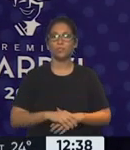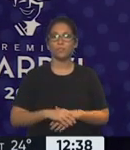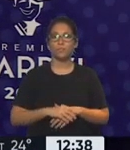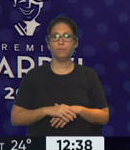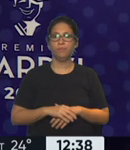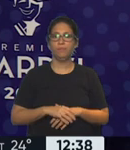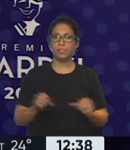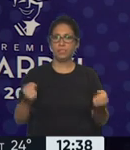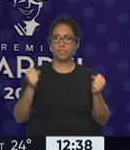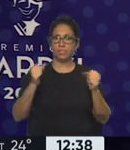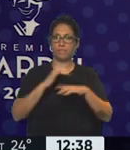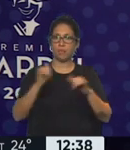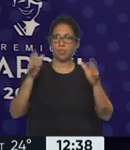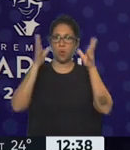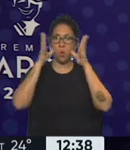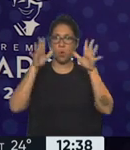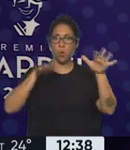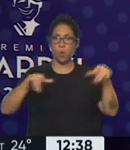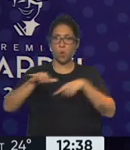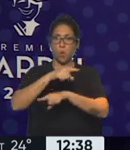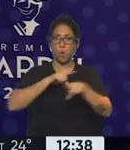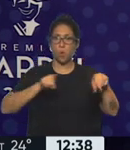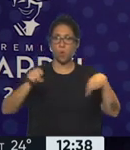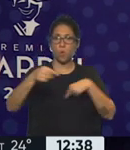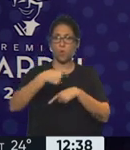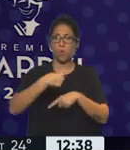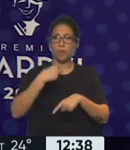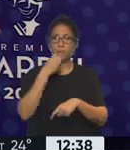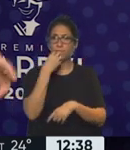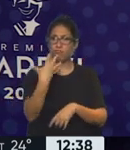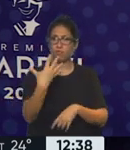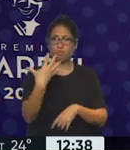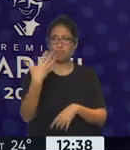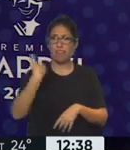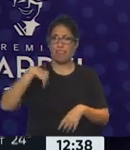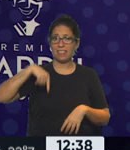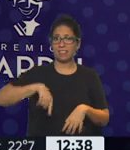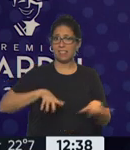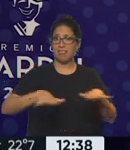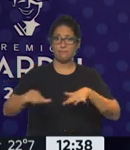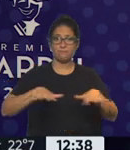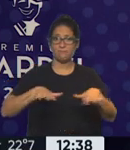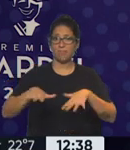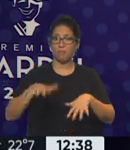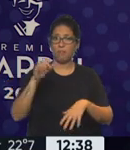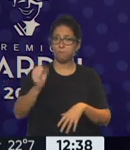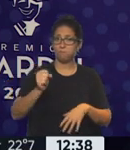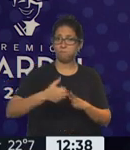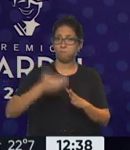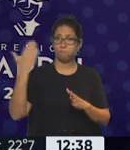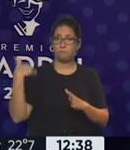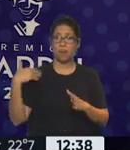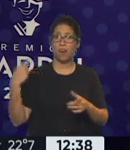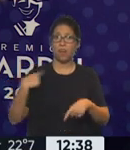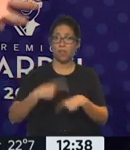de adrenalina, de mucha información, de mucha data, justamente de muchas cosas increíbles que están pasando con la música argentina, que han pasado en la historia y que ahora están